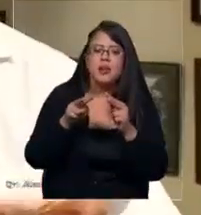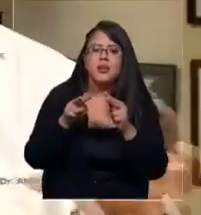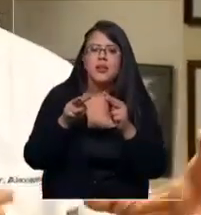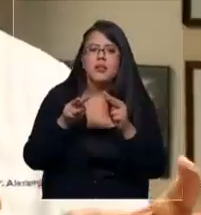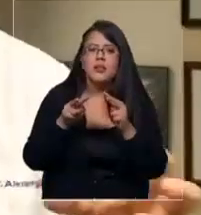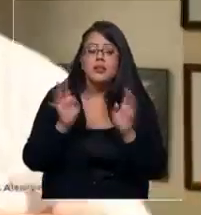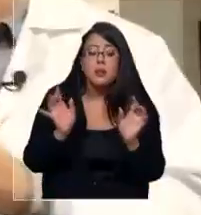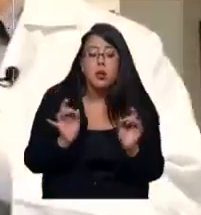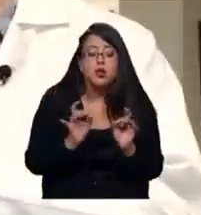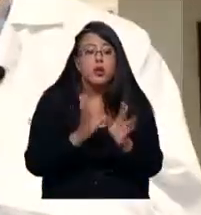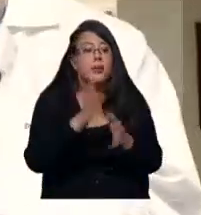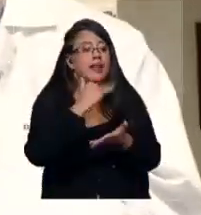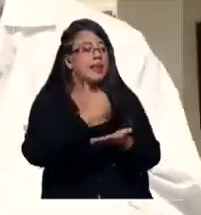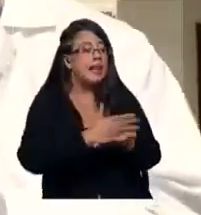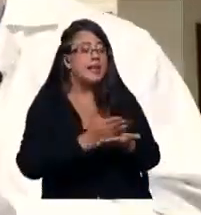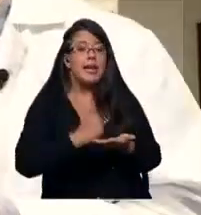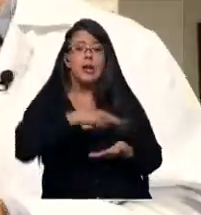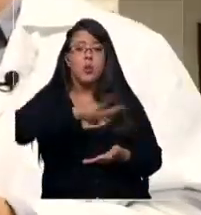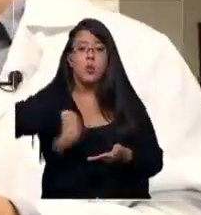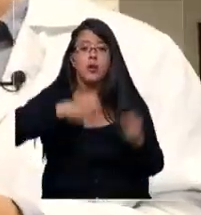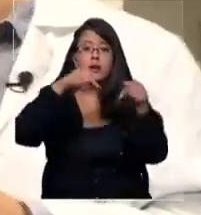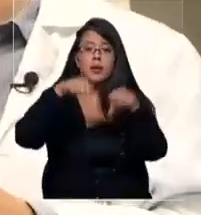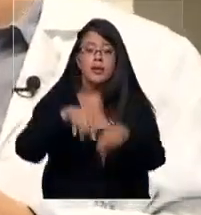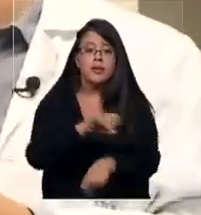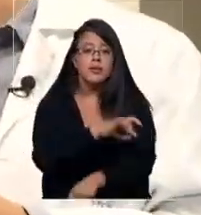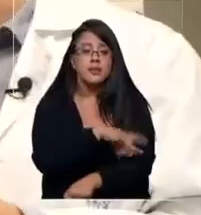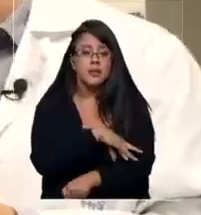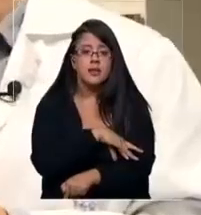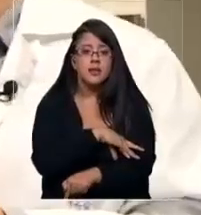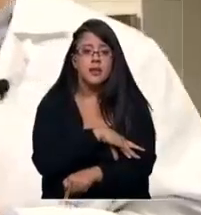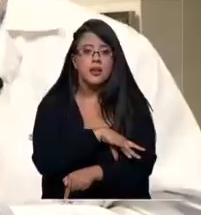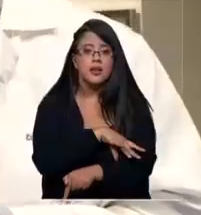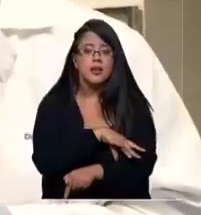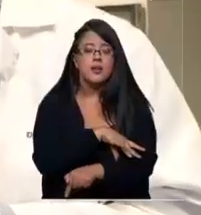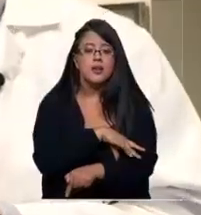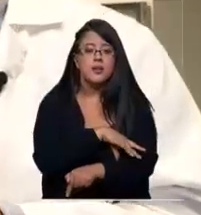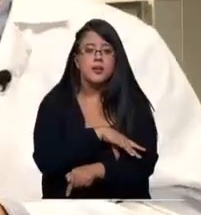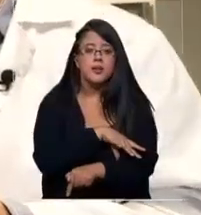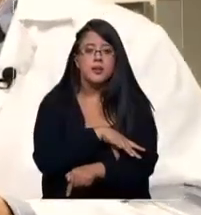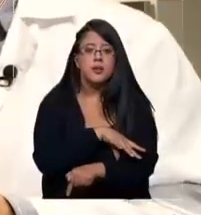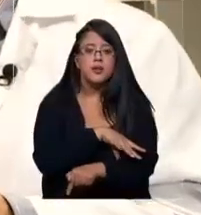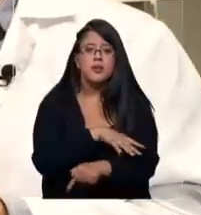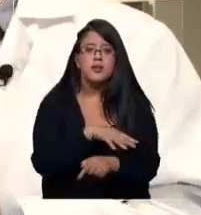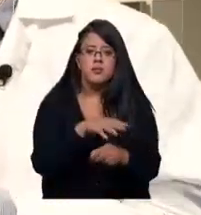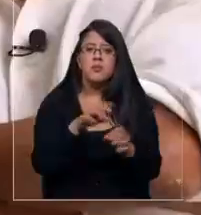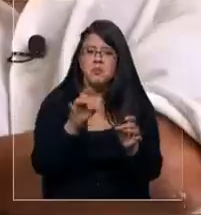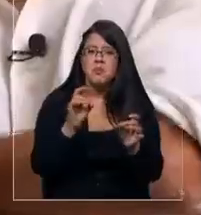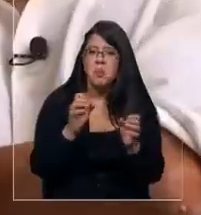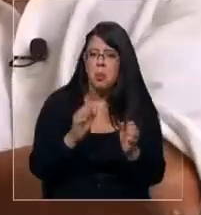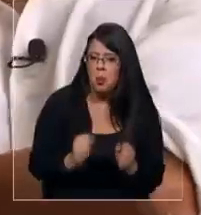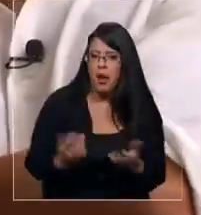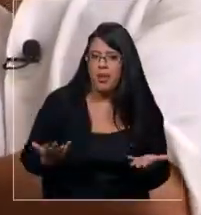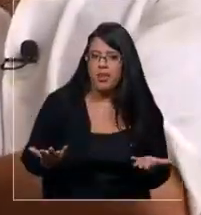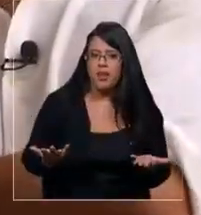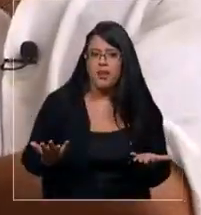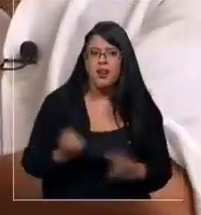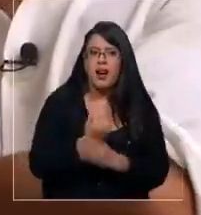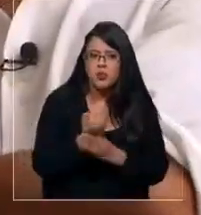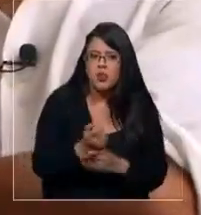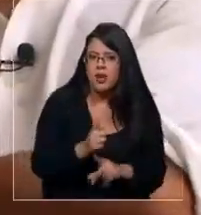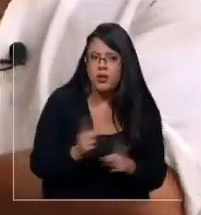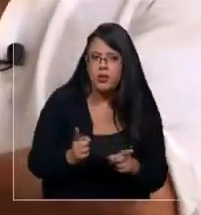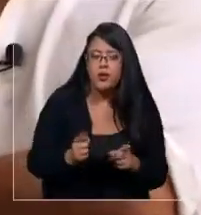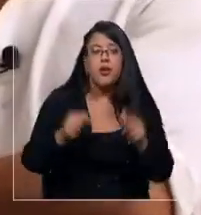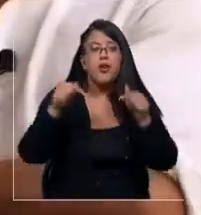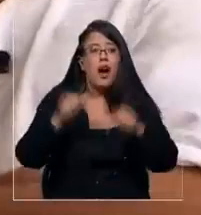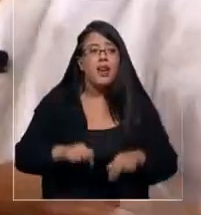estrategia de vacuna, nuestra elección, tiene, digamos, alguna factibilidad y viabilidad. Acá se ha demostrado que el